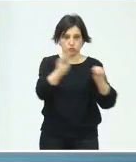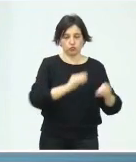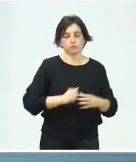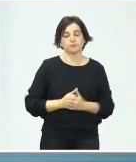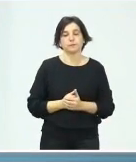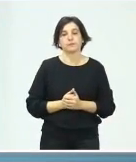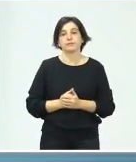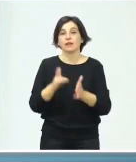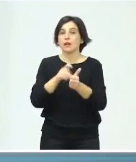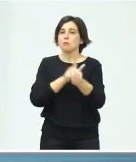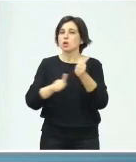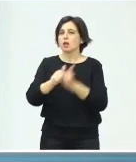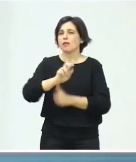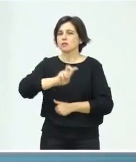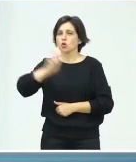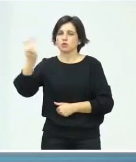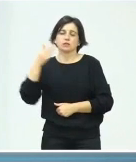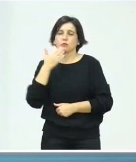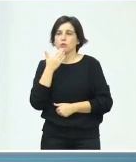Algunas de las prioridades